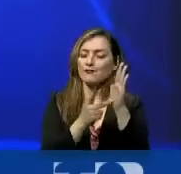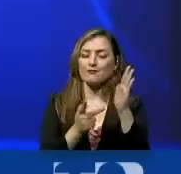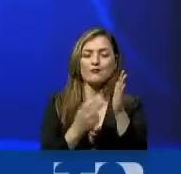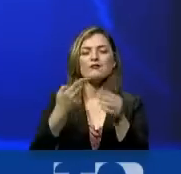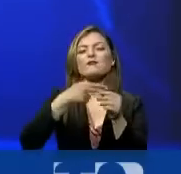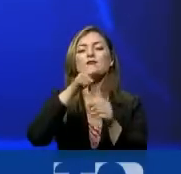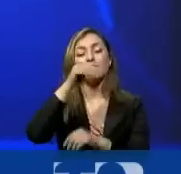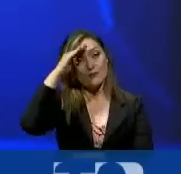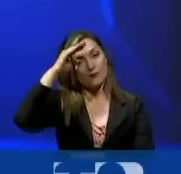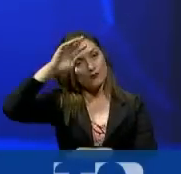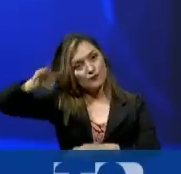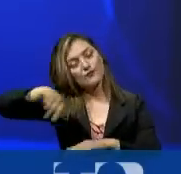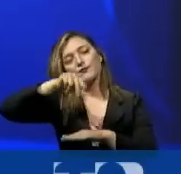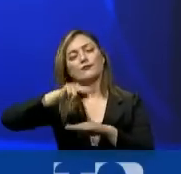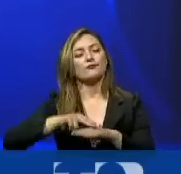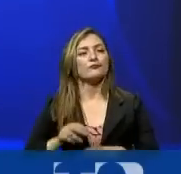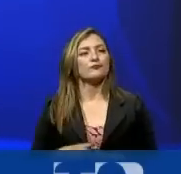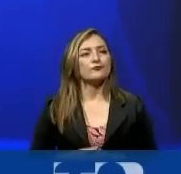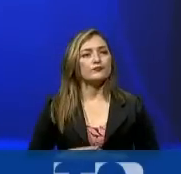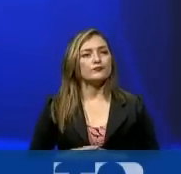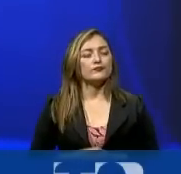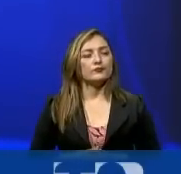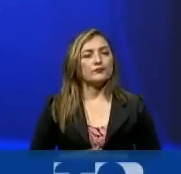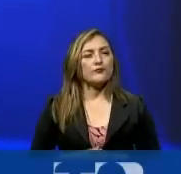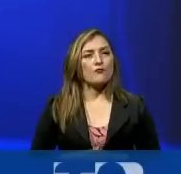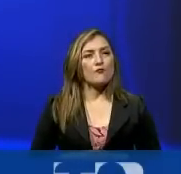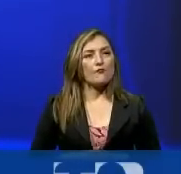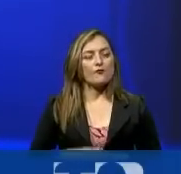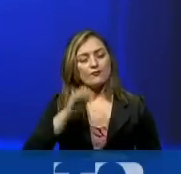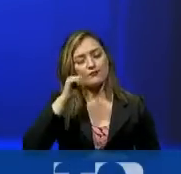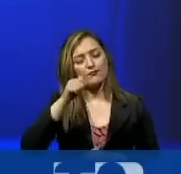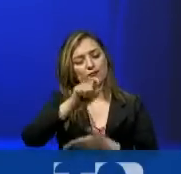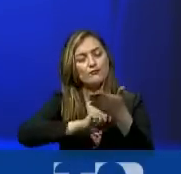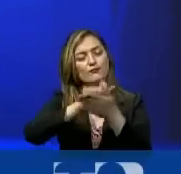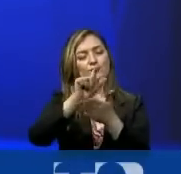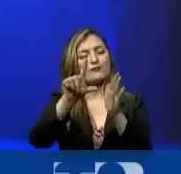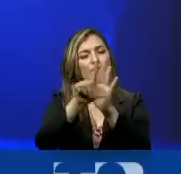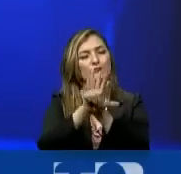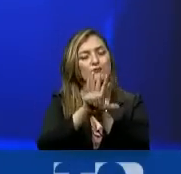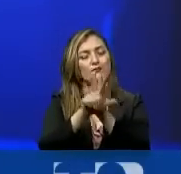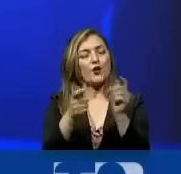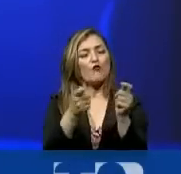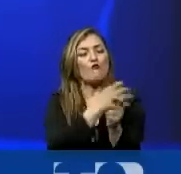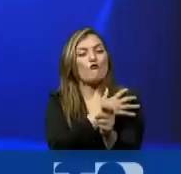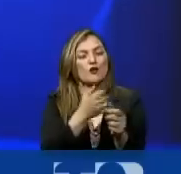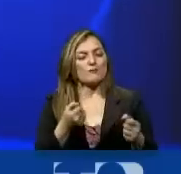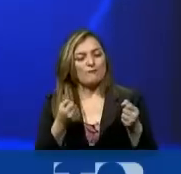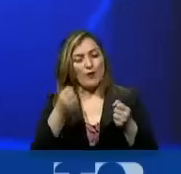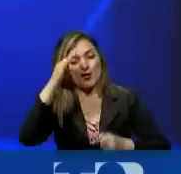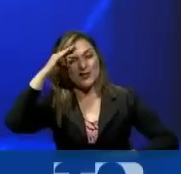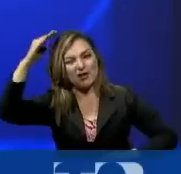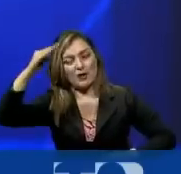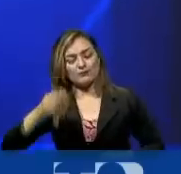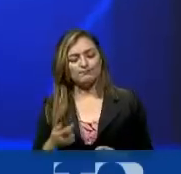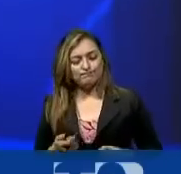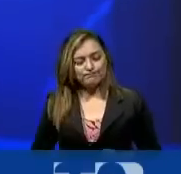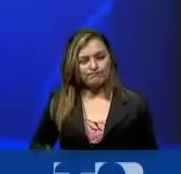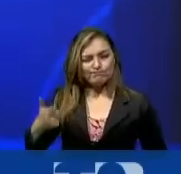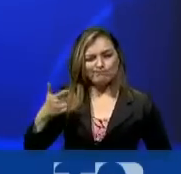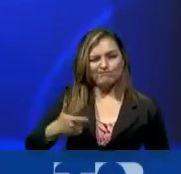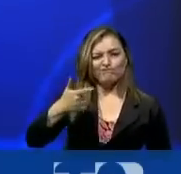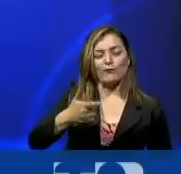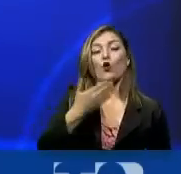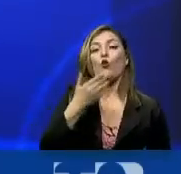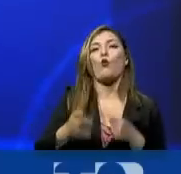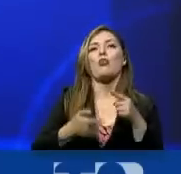involucrados directos, que es la Policía Nacional, podamos el día de mañana aprobar la ley del uso progresivo de la fuerza, salvo que hayan varias recomendaciones